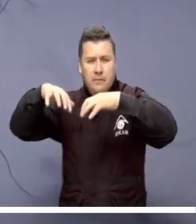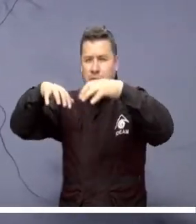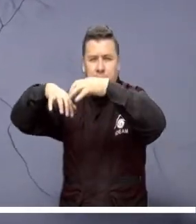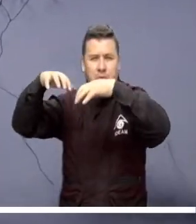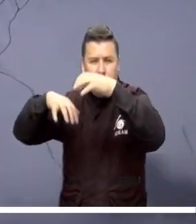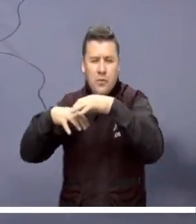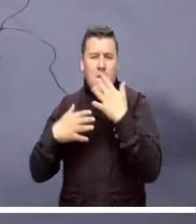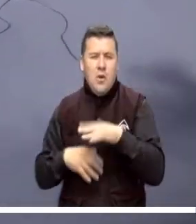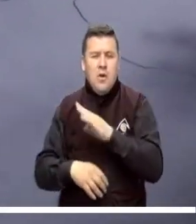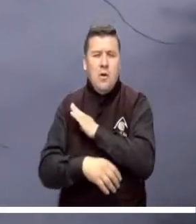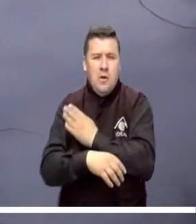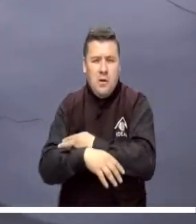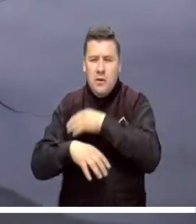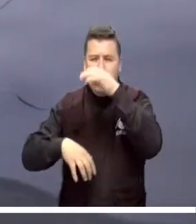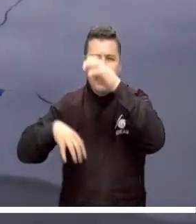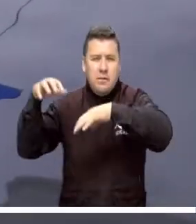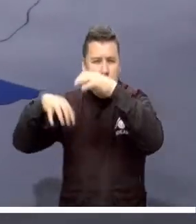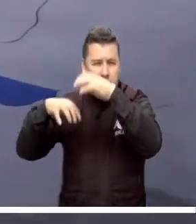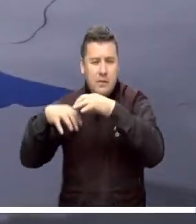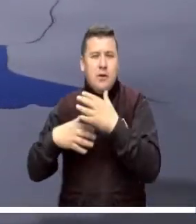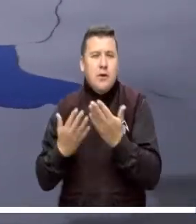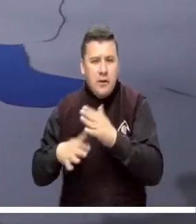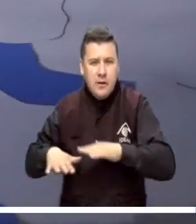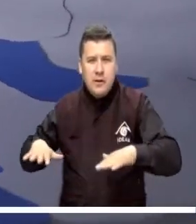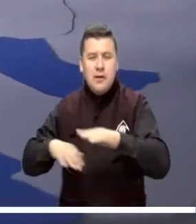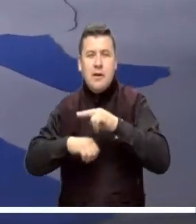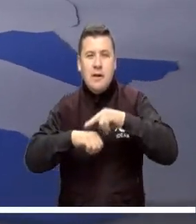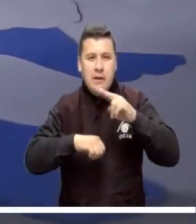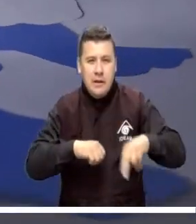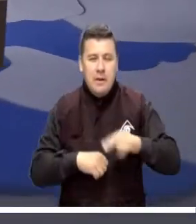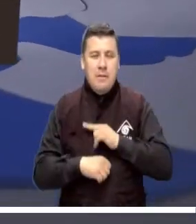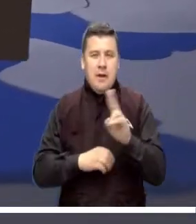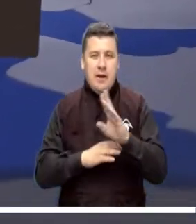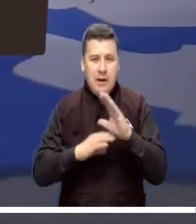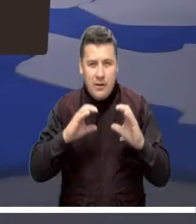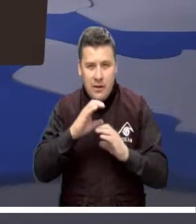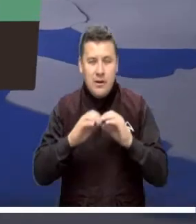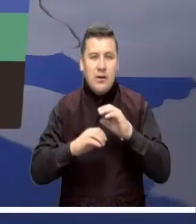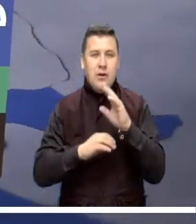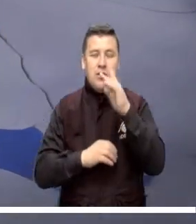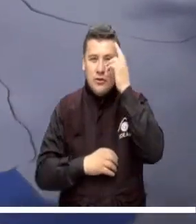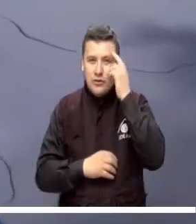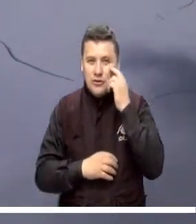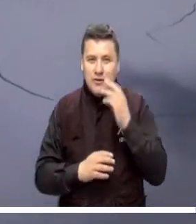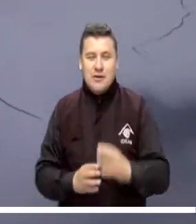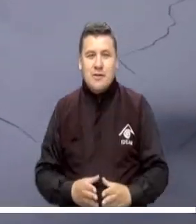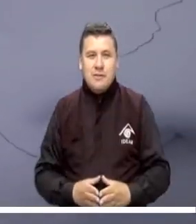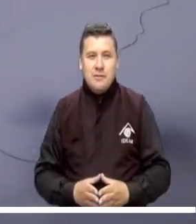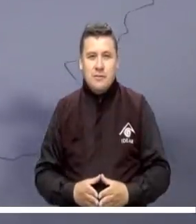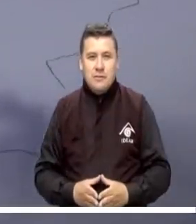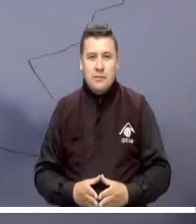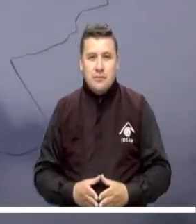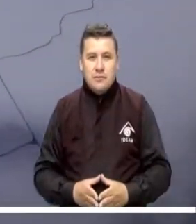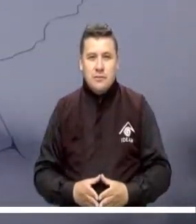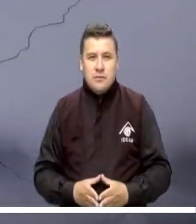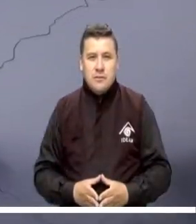cielo mayormente nublado, con lluvias de variada intensidad en sectores de Nariño, Valle del Cauca, Cauca y Chocó.